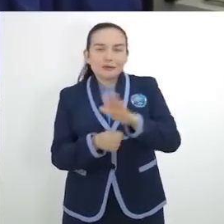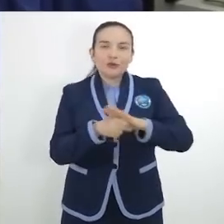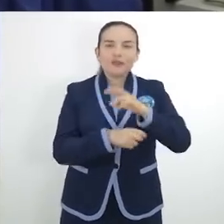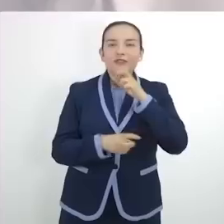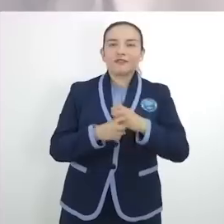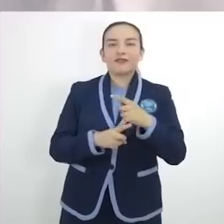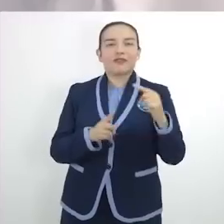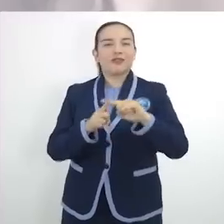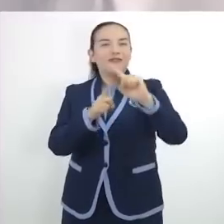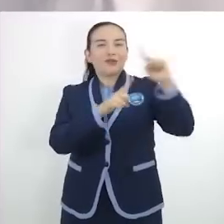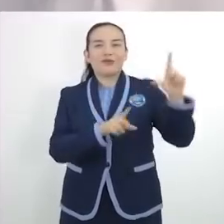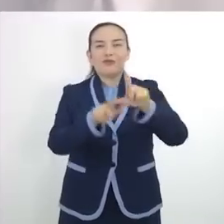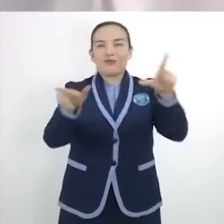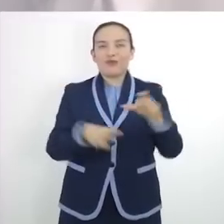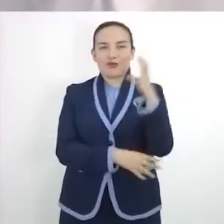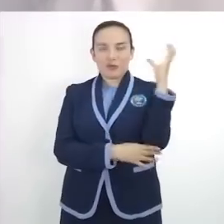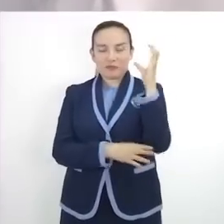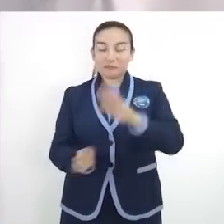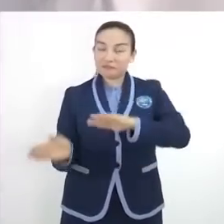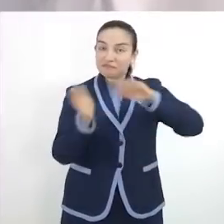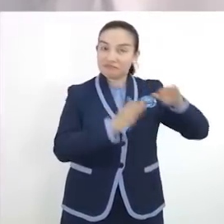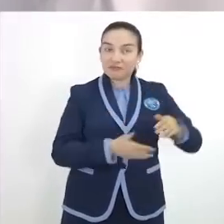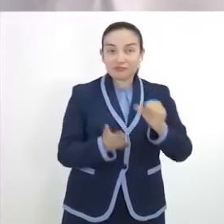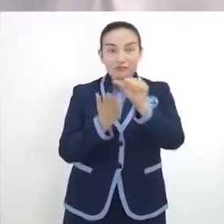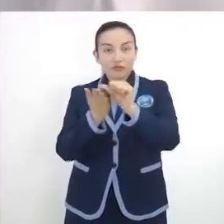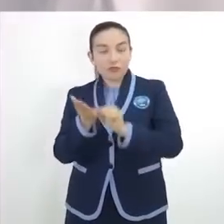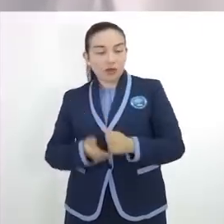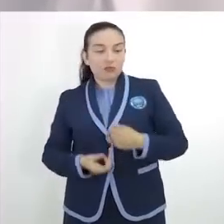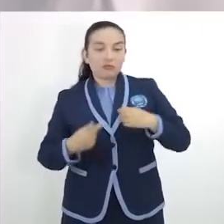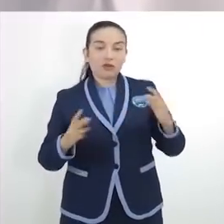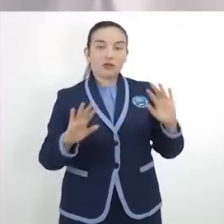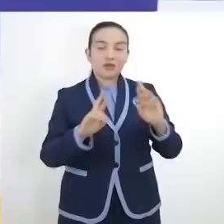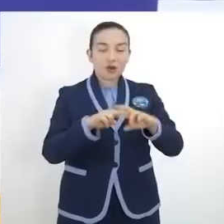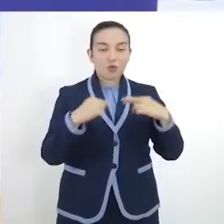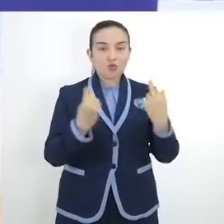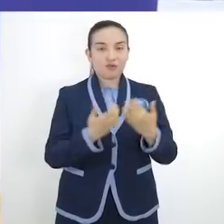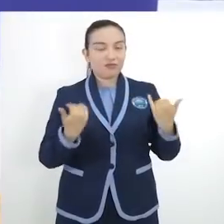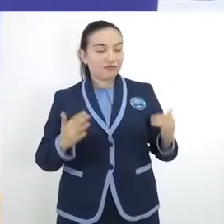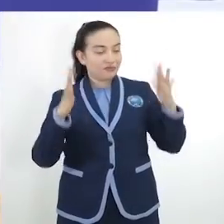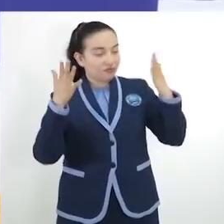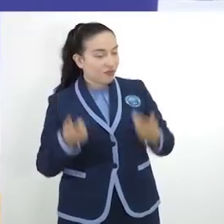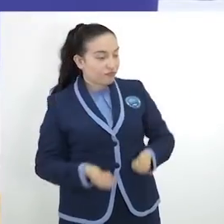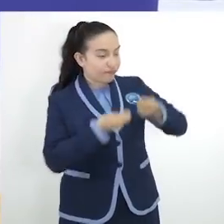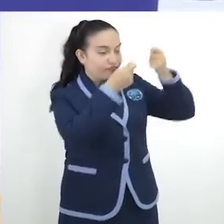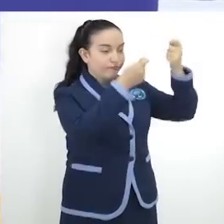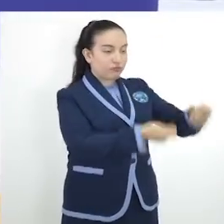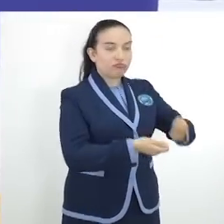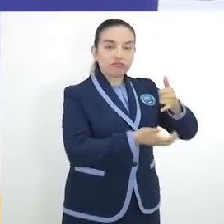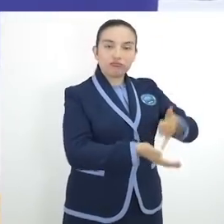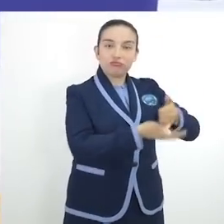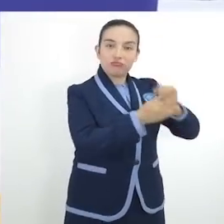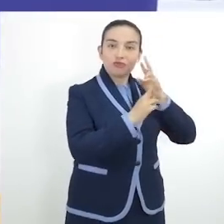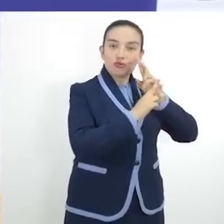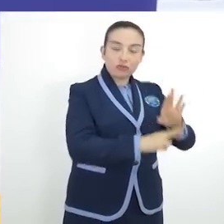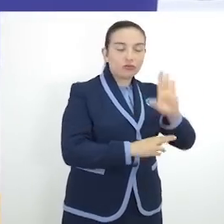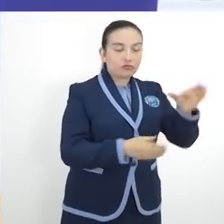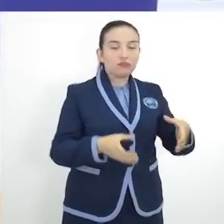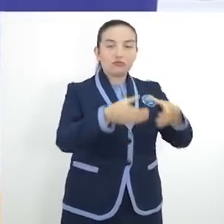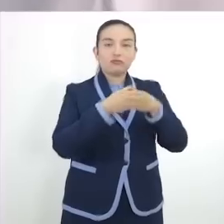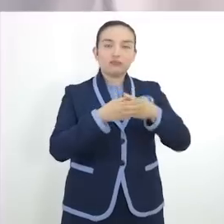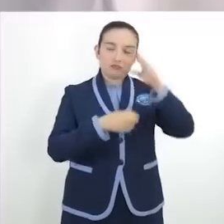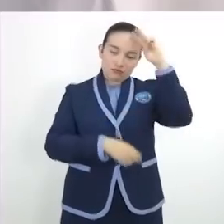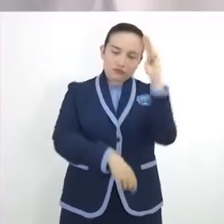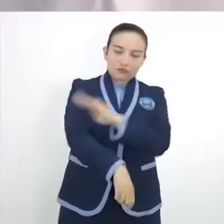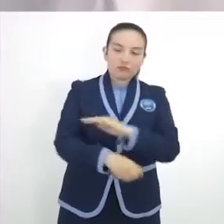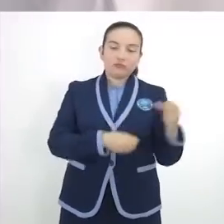lugares de Colombia. Programa para la ceremonia de entrega de escudo de armas del Batallón de Policía Militar número 15